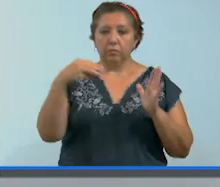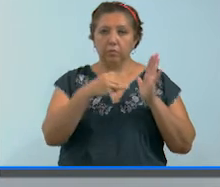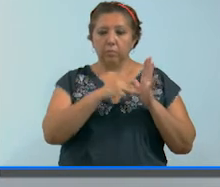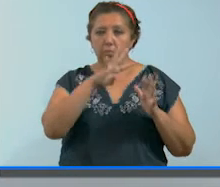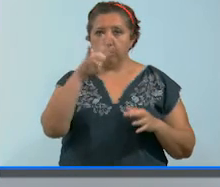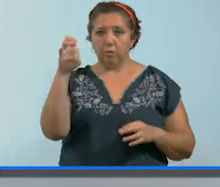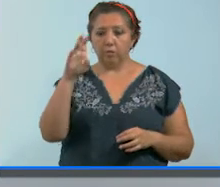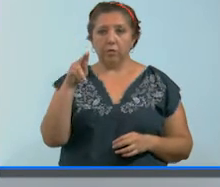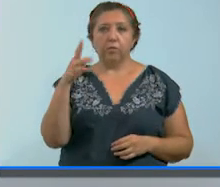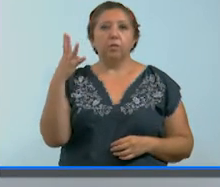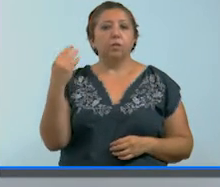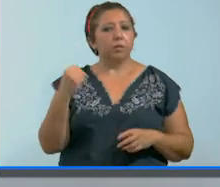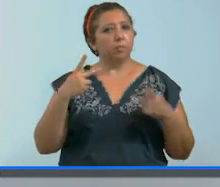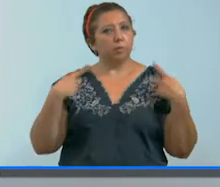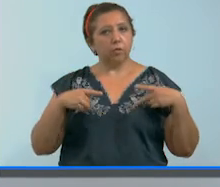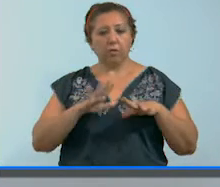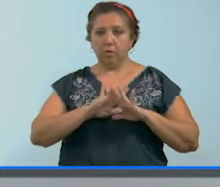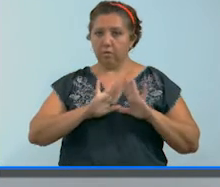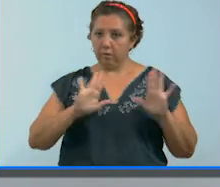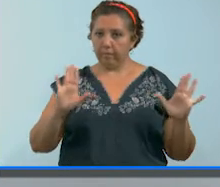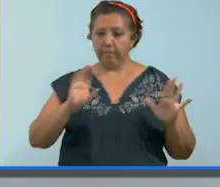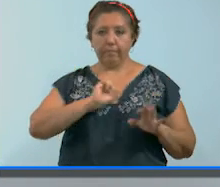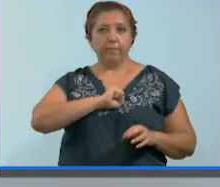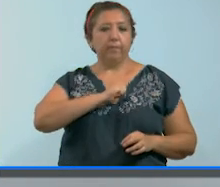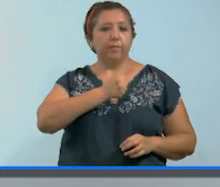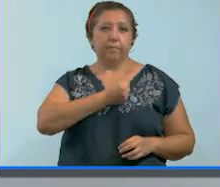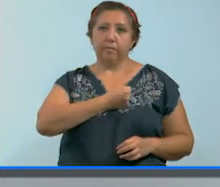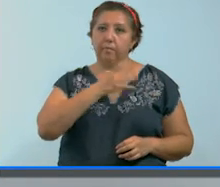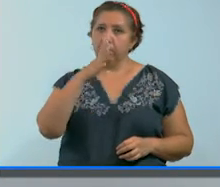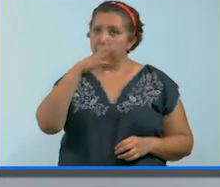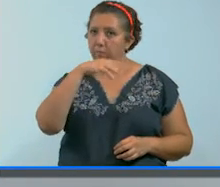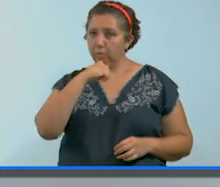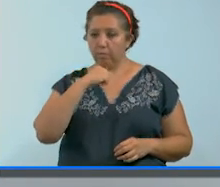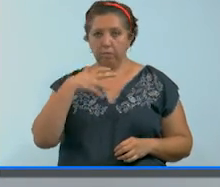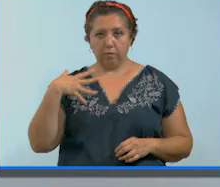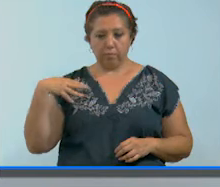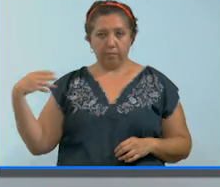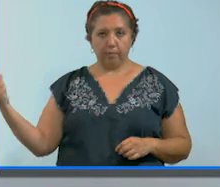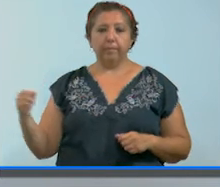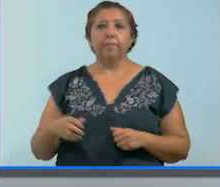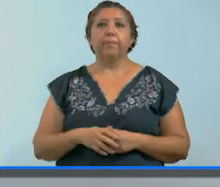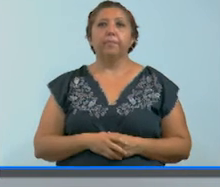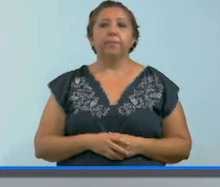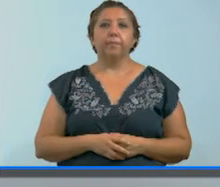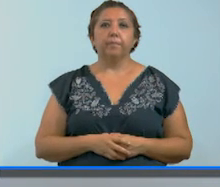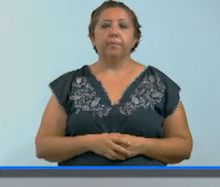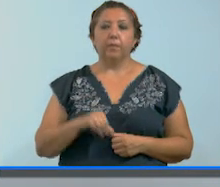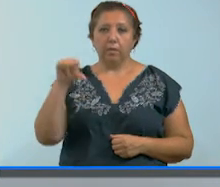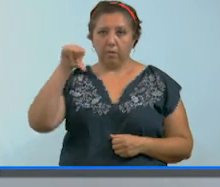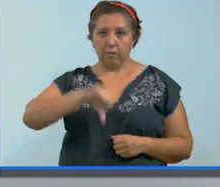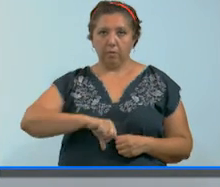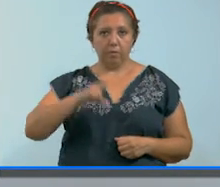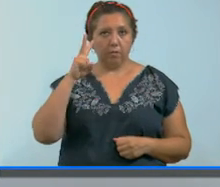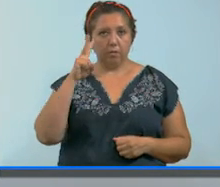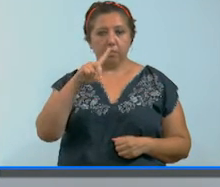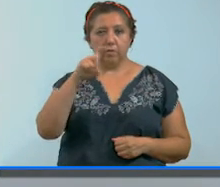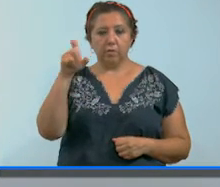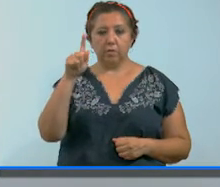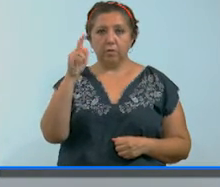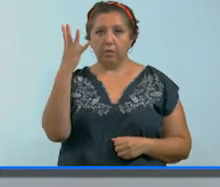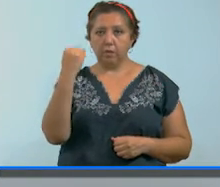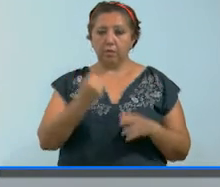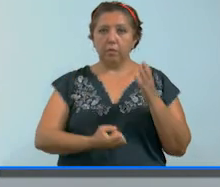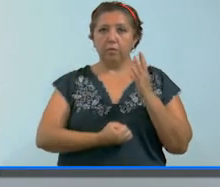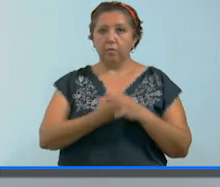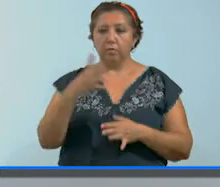489 pacientes ya se recuperaron no presentan síntomas ni pueden contagiar hoy se detectaron 179